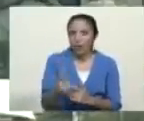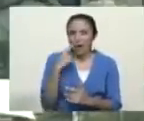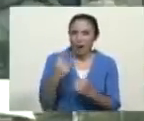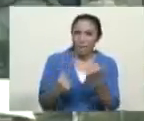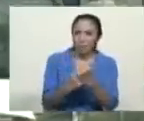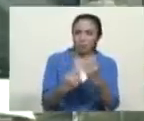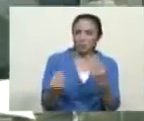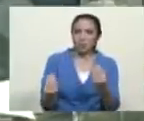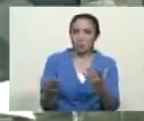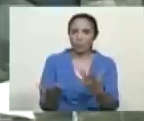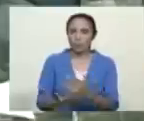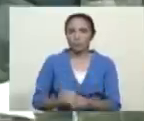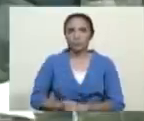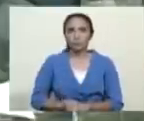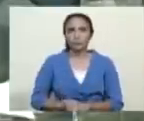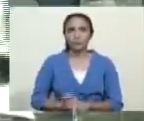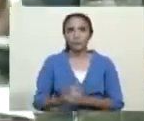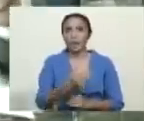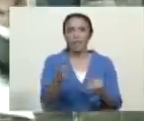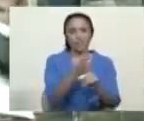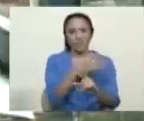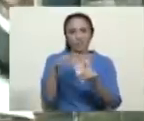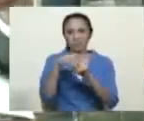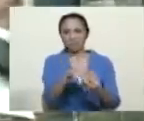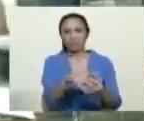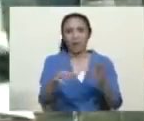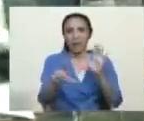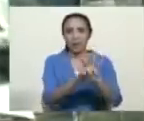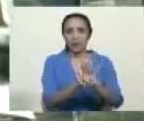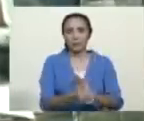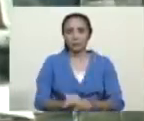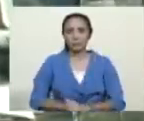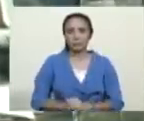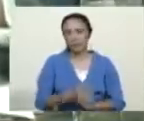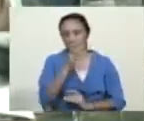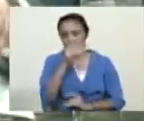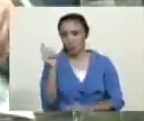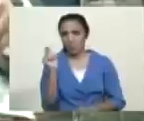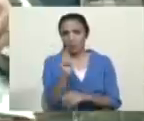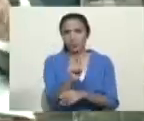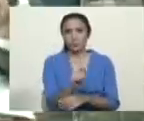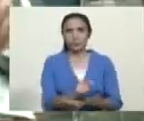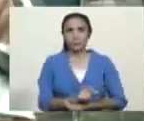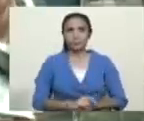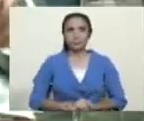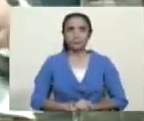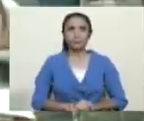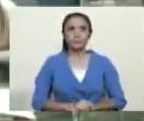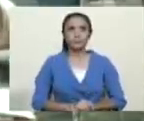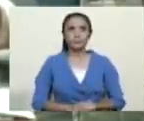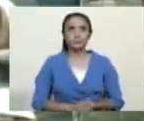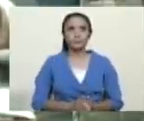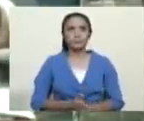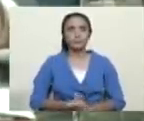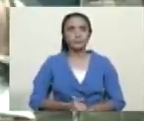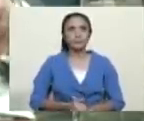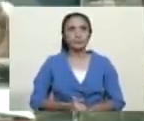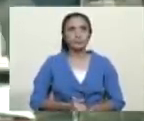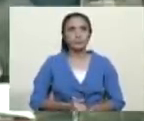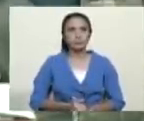apoyaría esta violación de la ley como tal, esta burla. Por lo menos